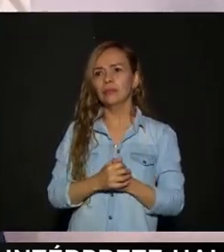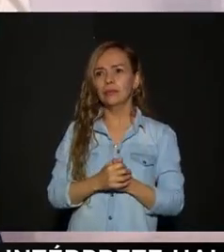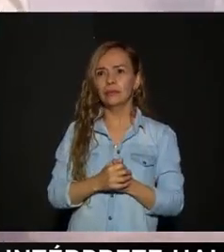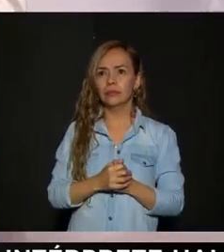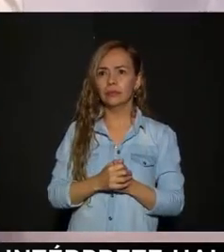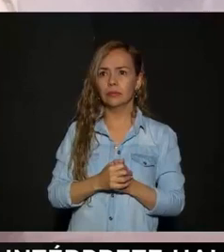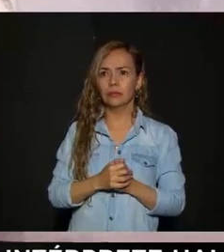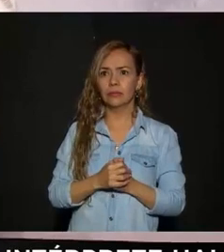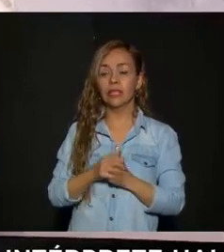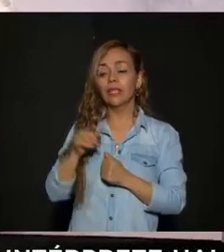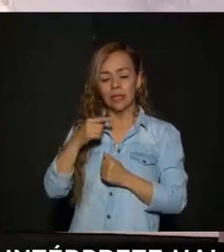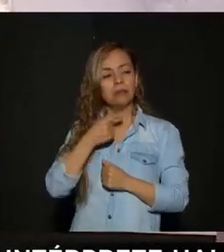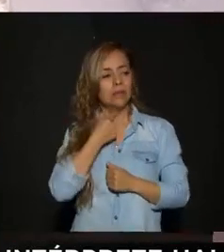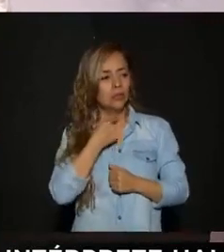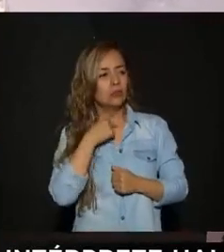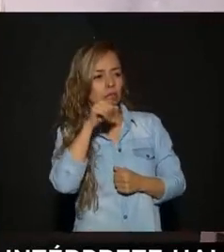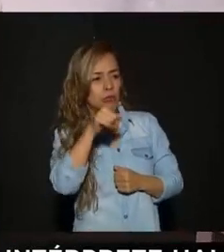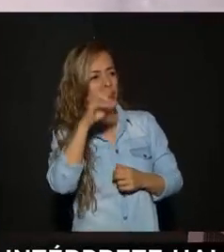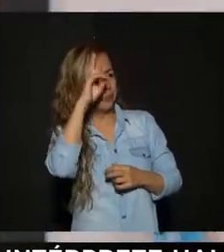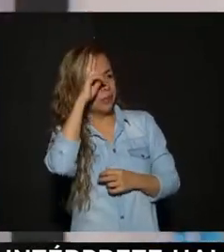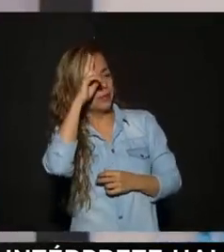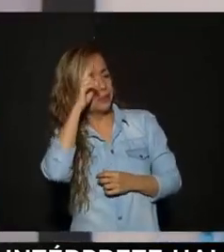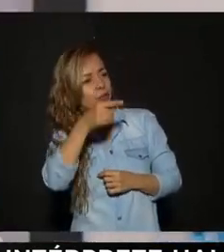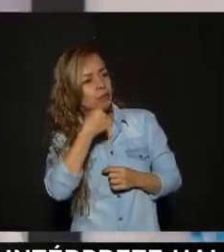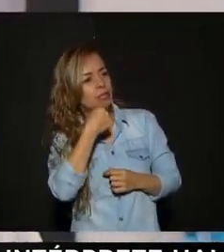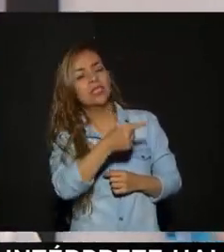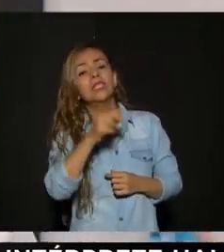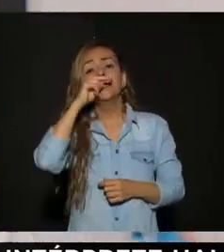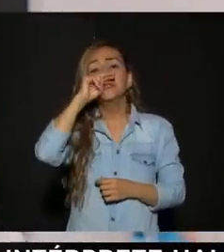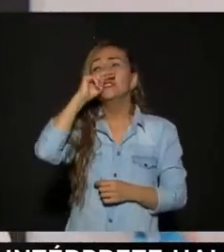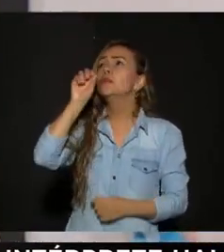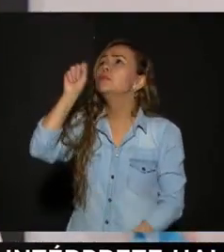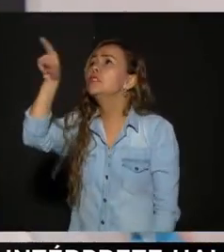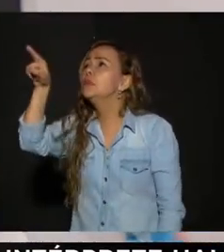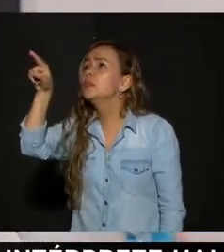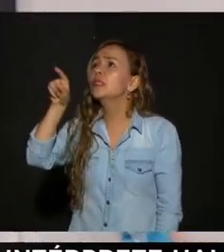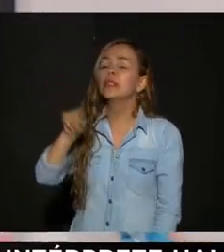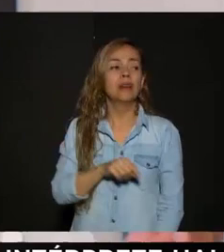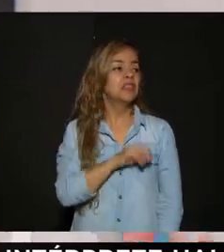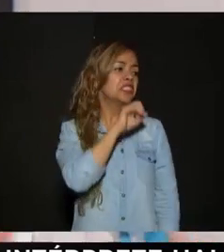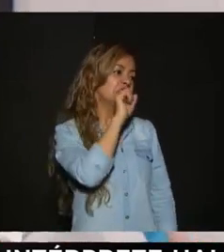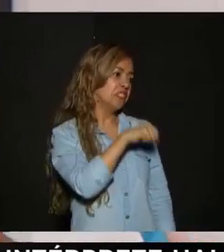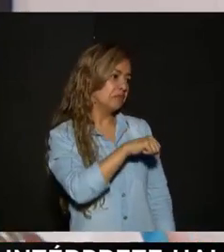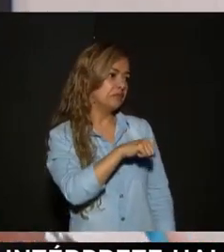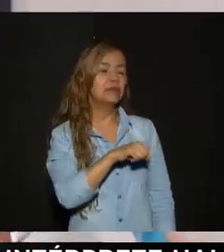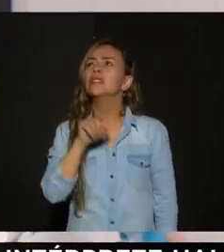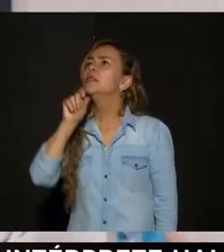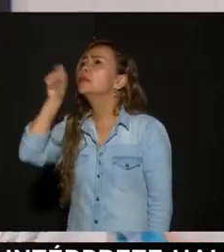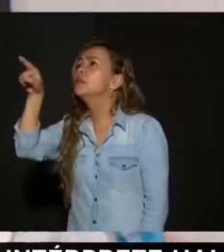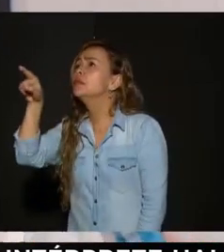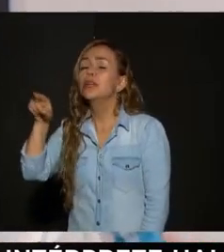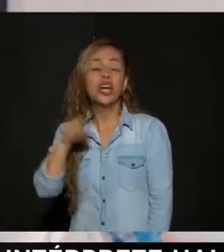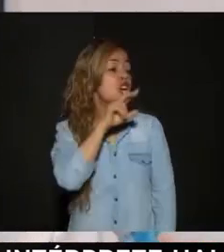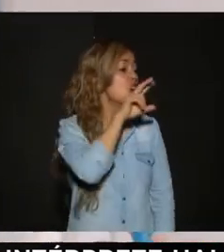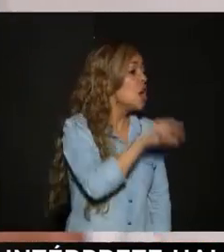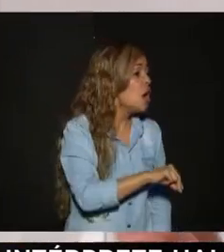yo, a lo que te refieres, muchas veces los niños hacen preguntas y la respuesta es sí, no. No. No, hay que abrir esas preguntas